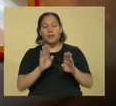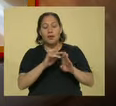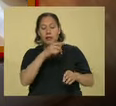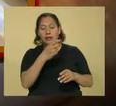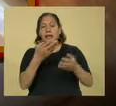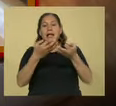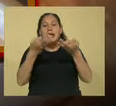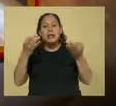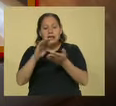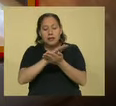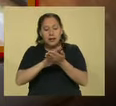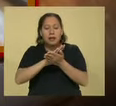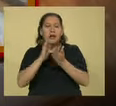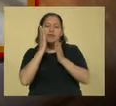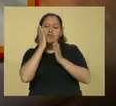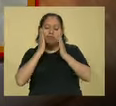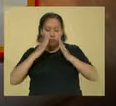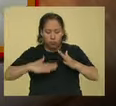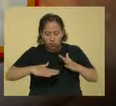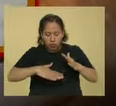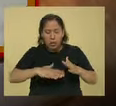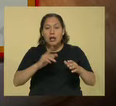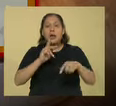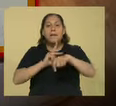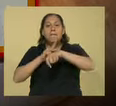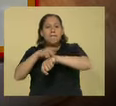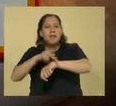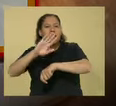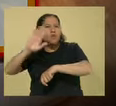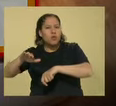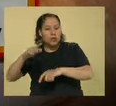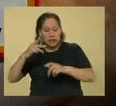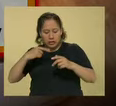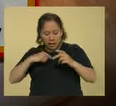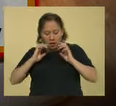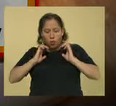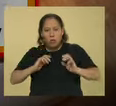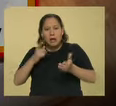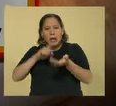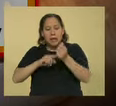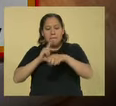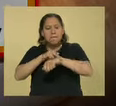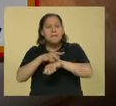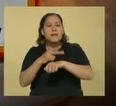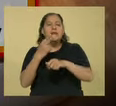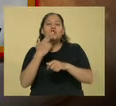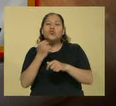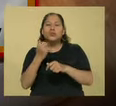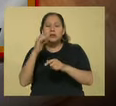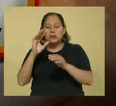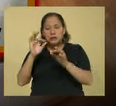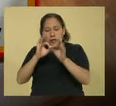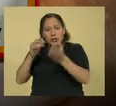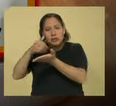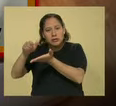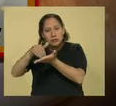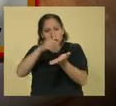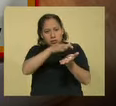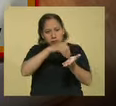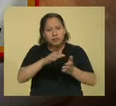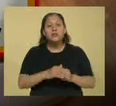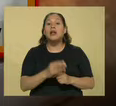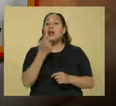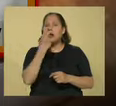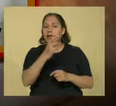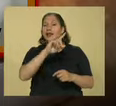que la piel muerta, la célula muerta, se elimine y entonces la piel esté preparada para esto. Sí, para que